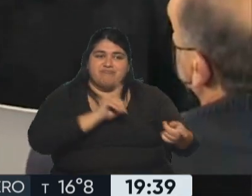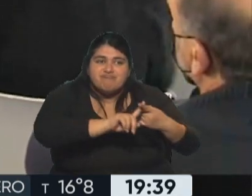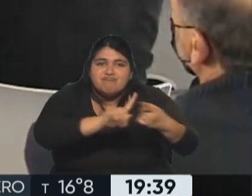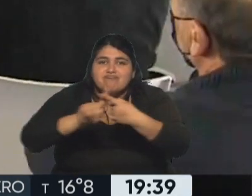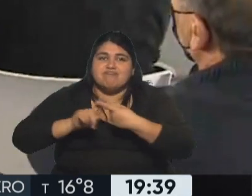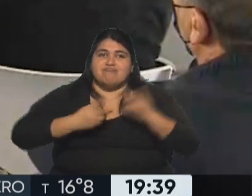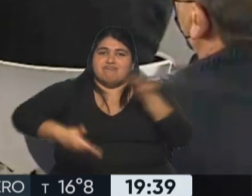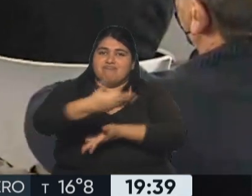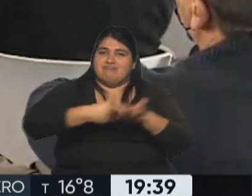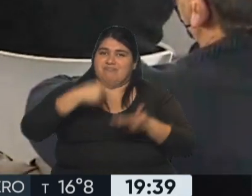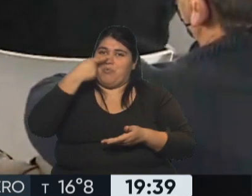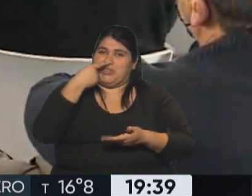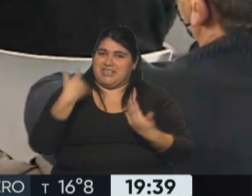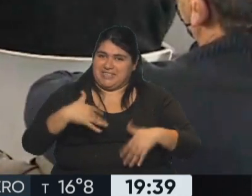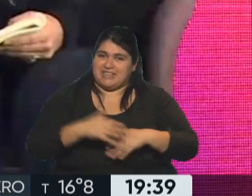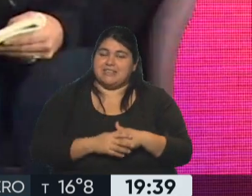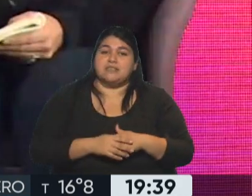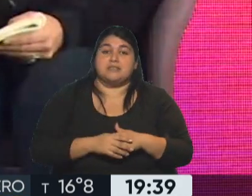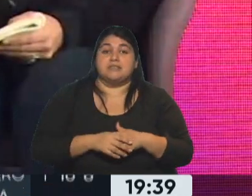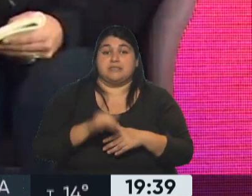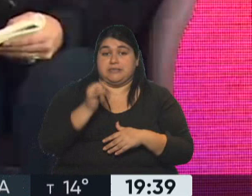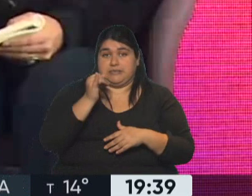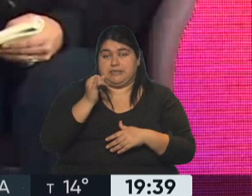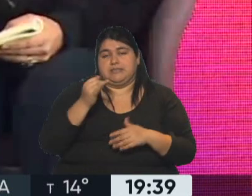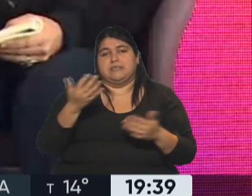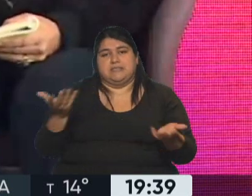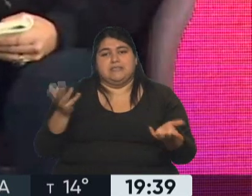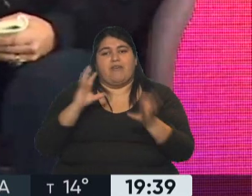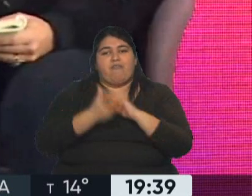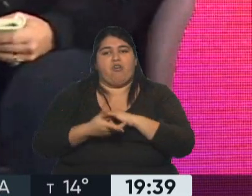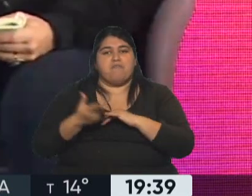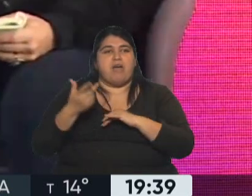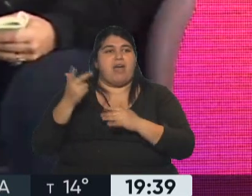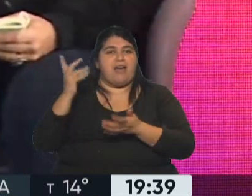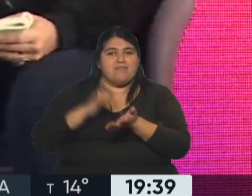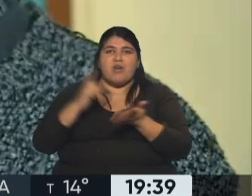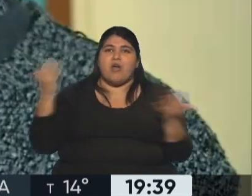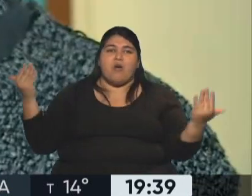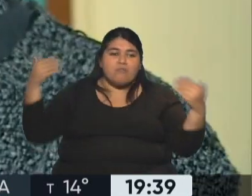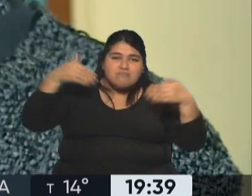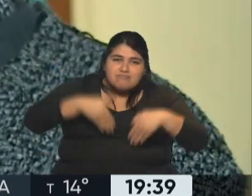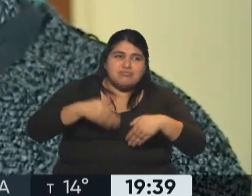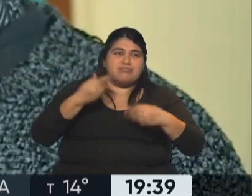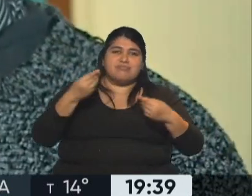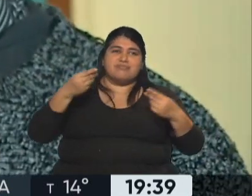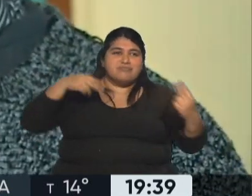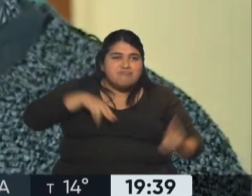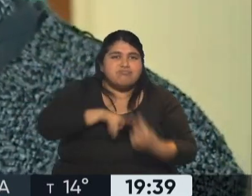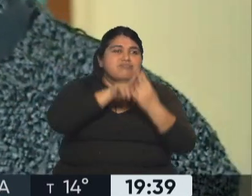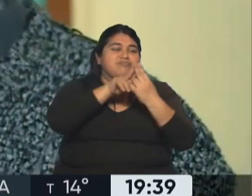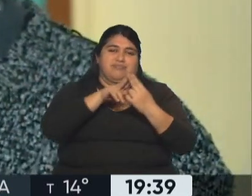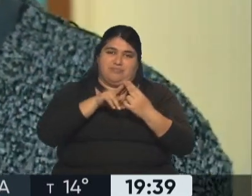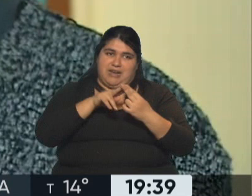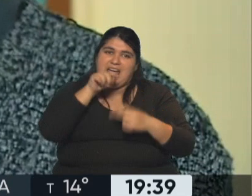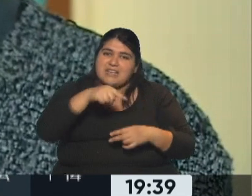poder bueno volver a la presencialidad volver a la interacción física y